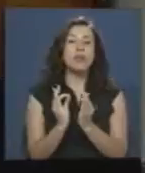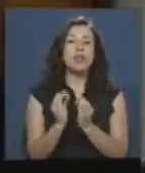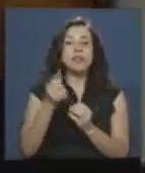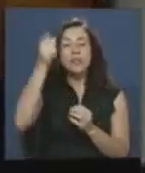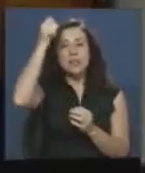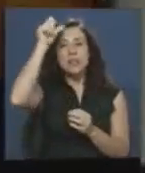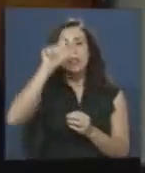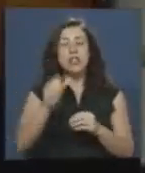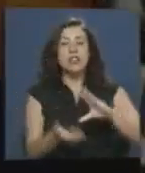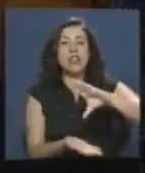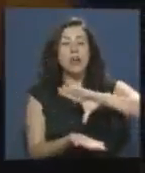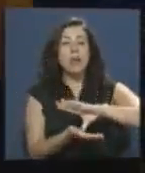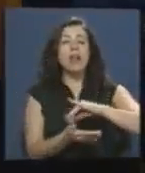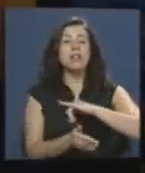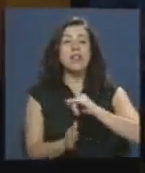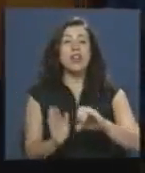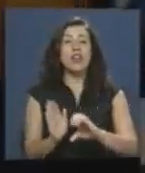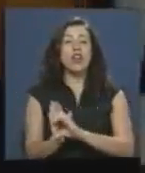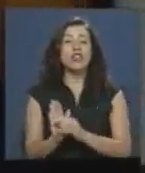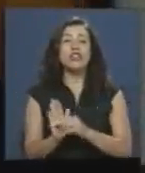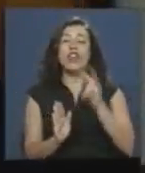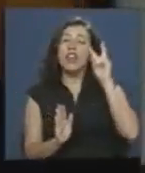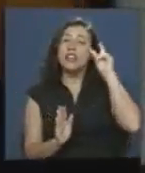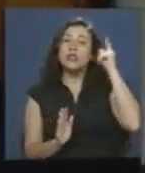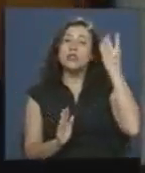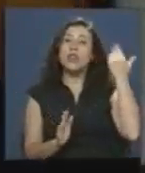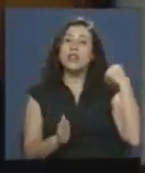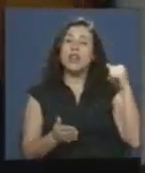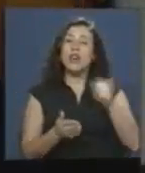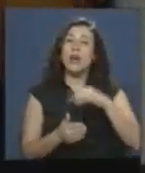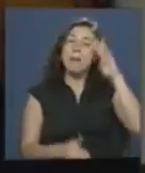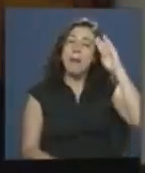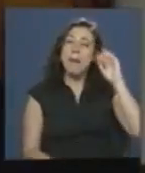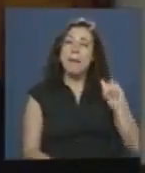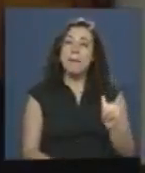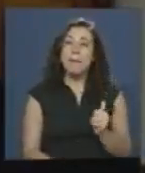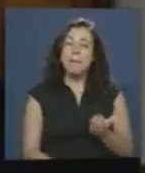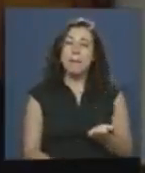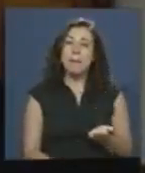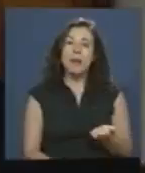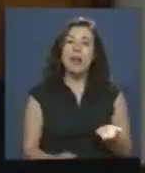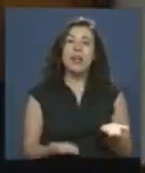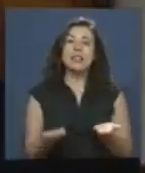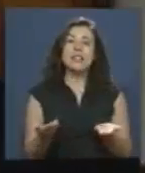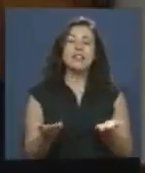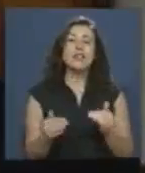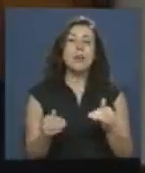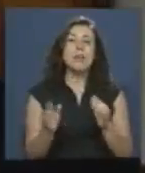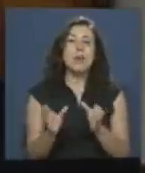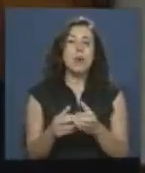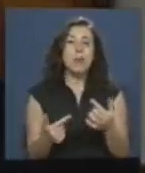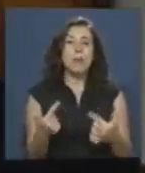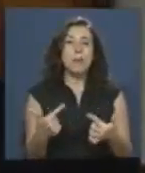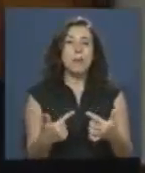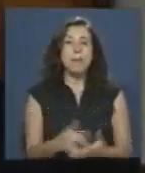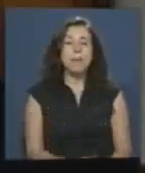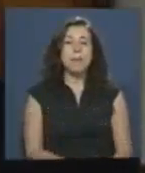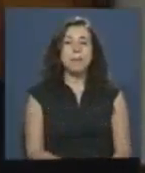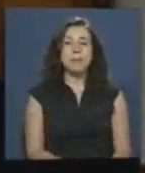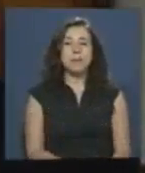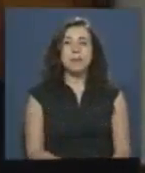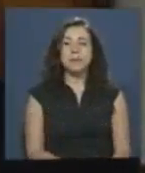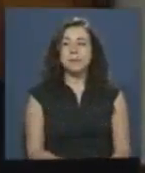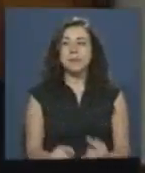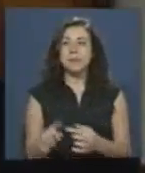entero a seguir bajo una Constitución creada en una dictadura como instrumento y servicio al mismo sector político.